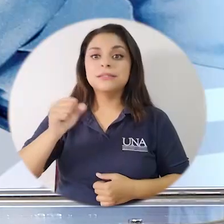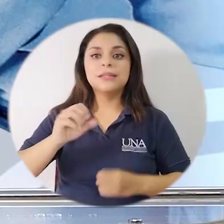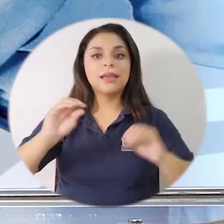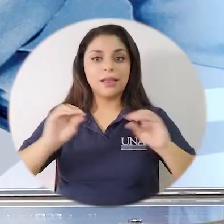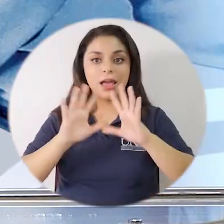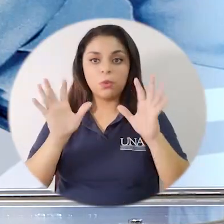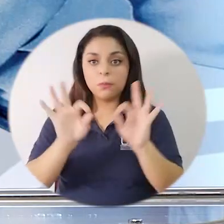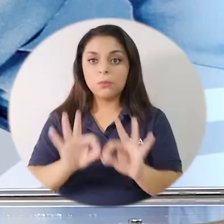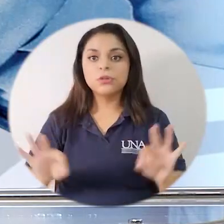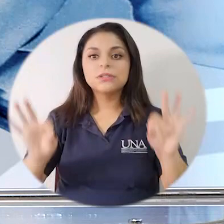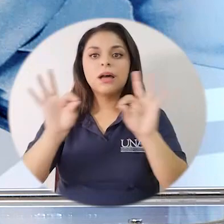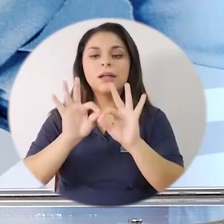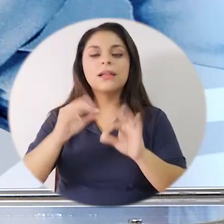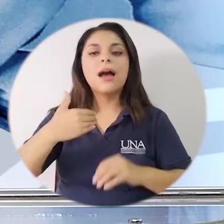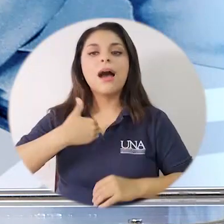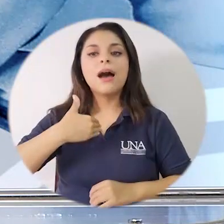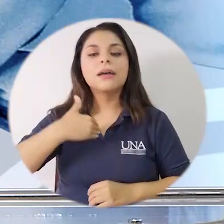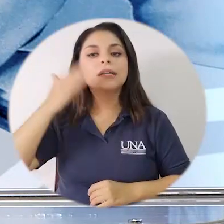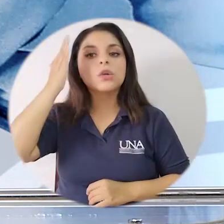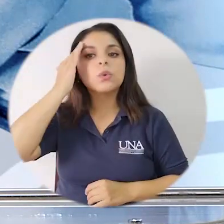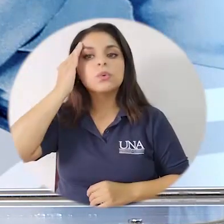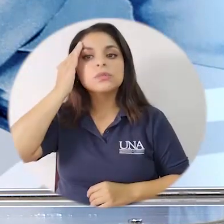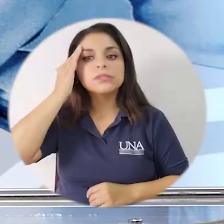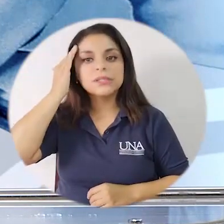Sí, claro, porque lo más importante es hacer